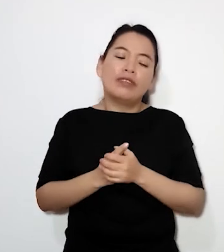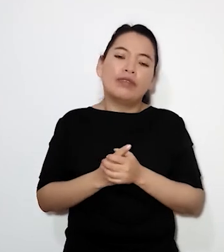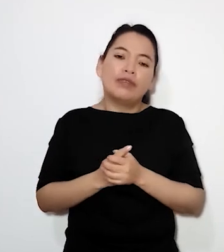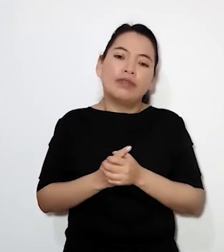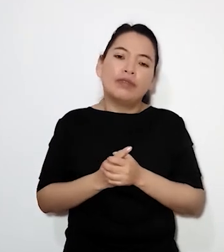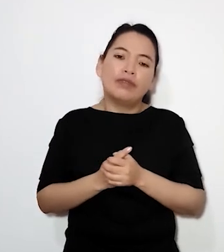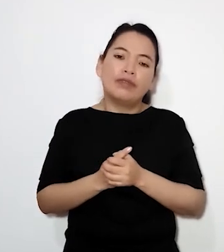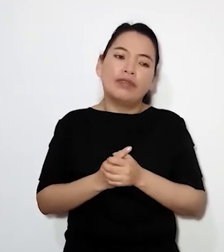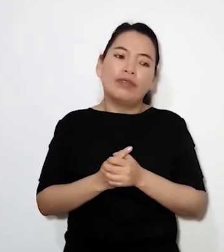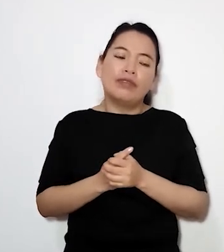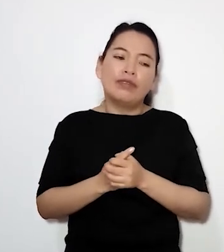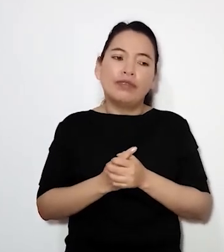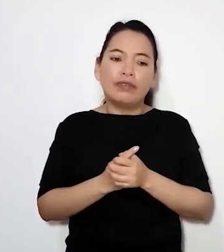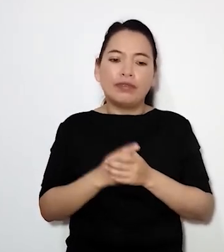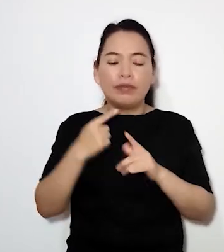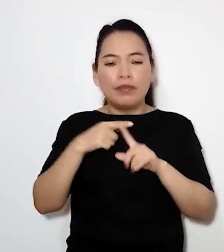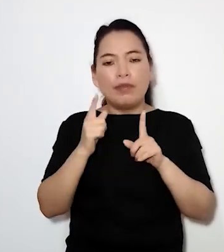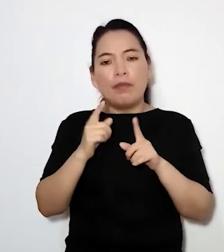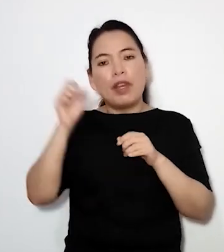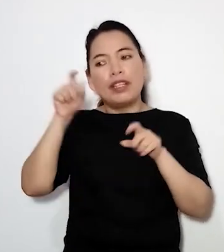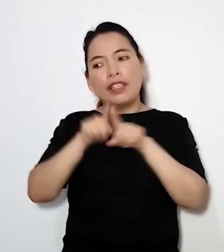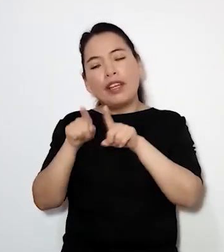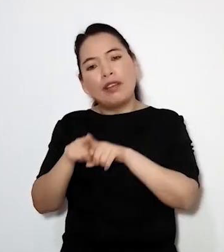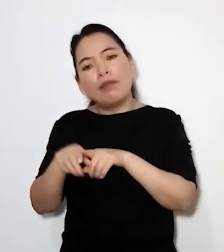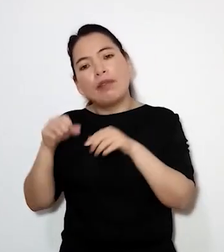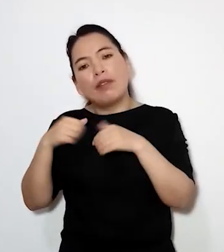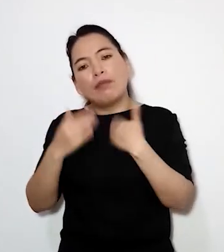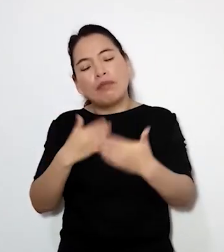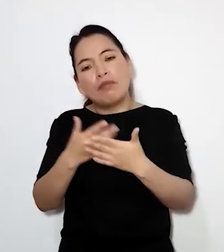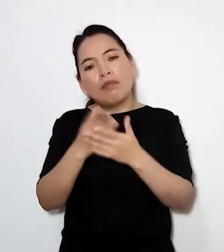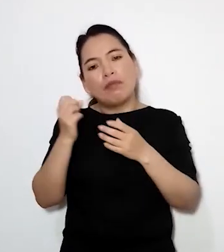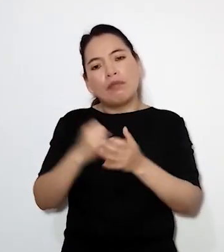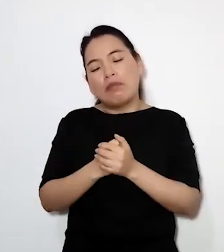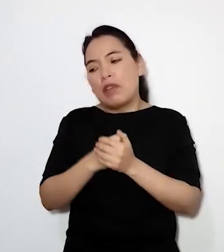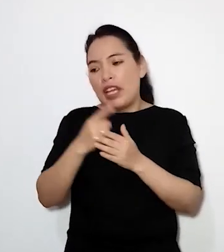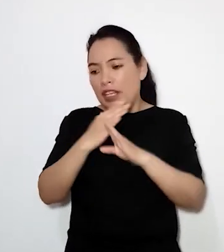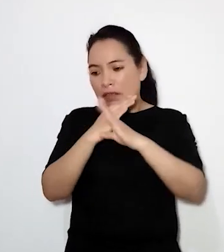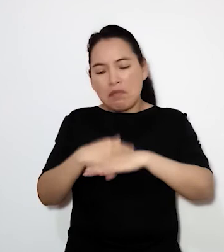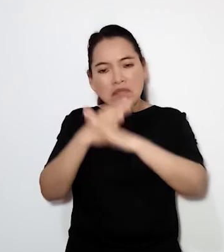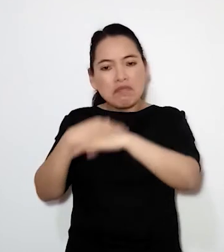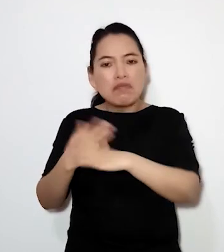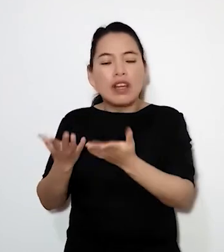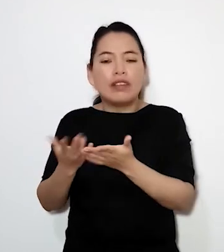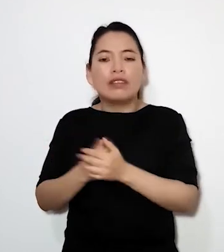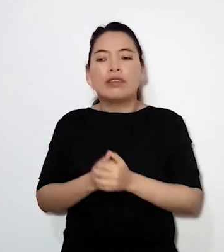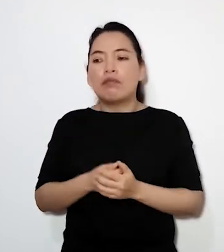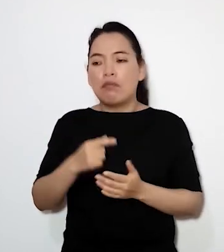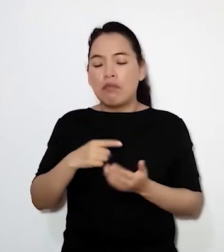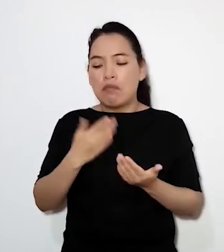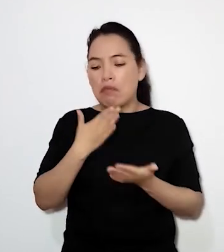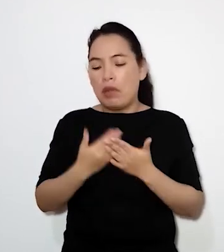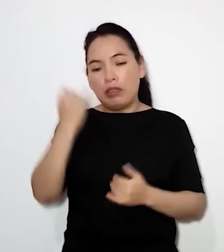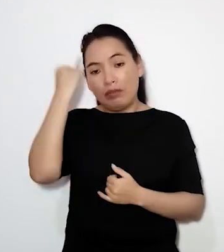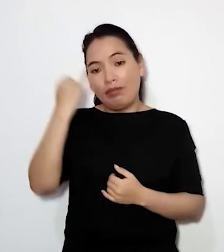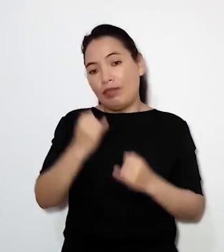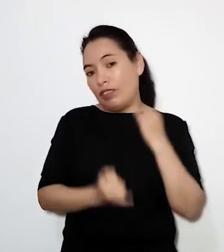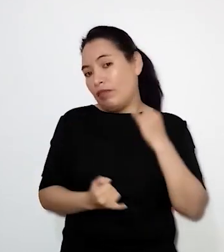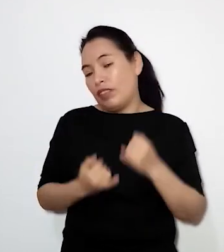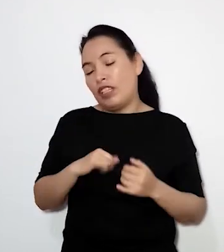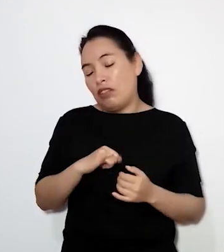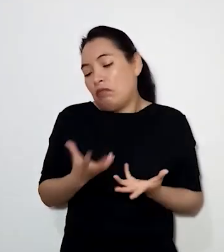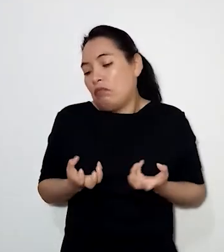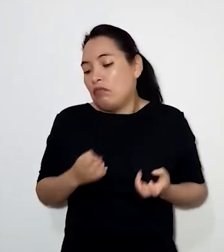remover, digamos, las barreras que estamos viendo. Así que nada, como idea final, lo que me gustaría decir es que por debajo de todo esto